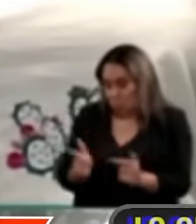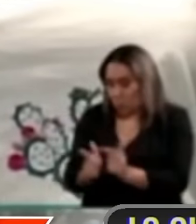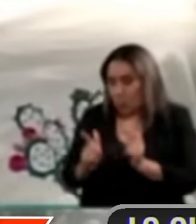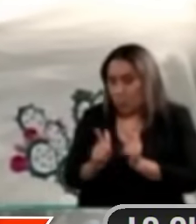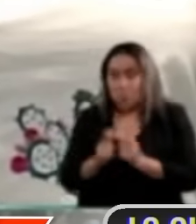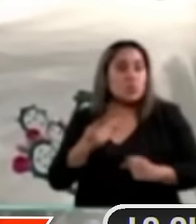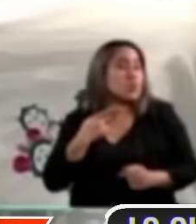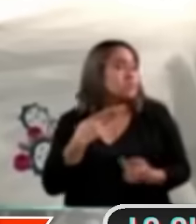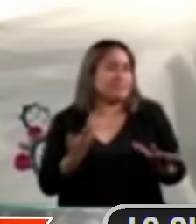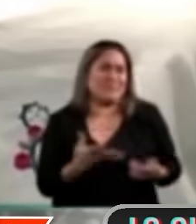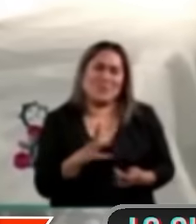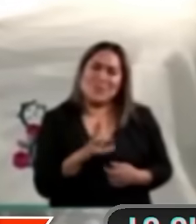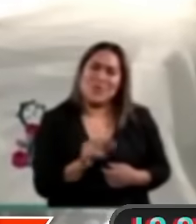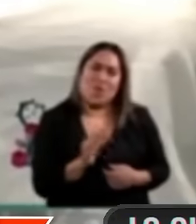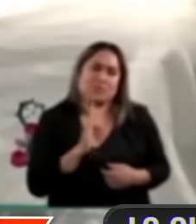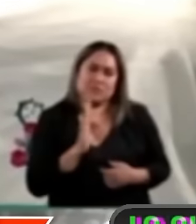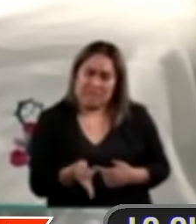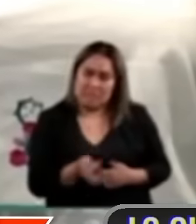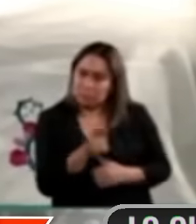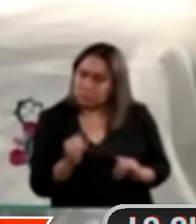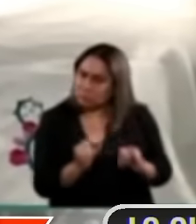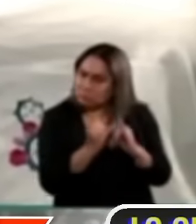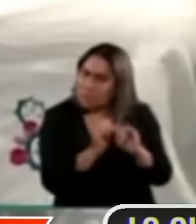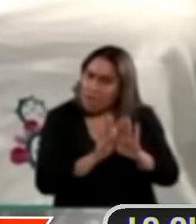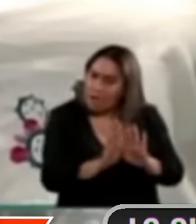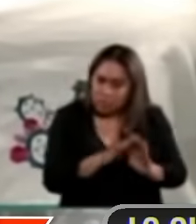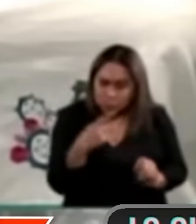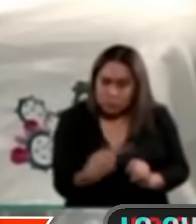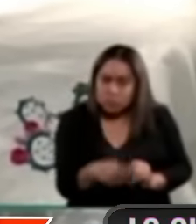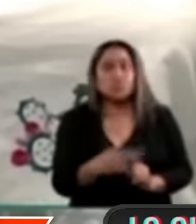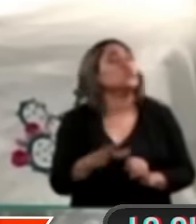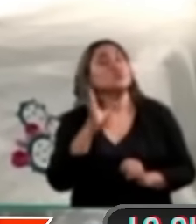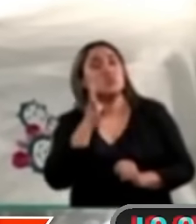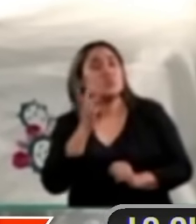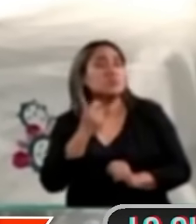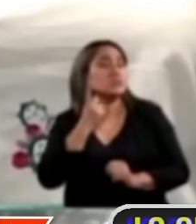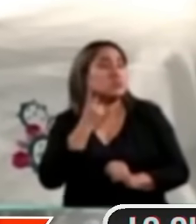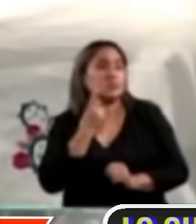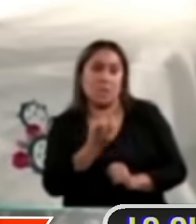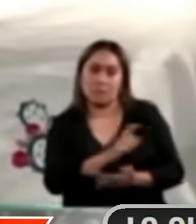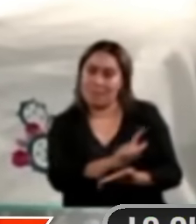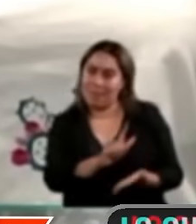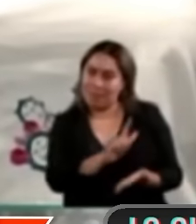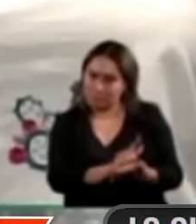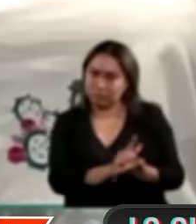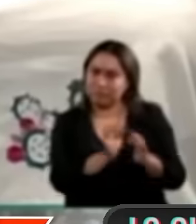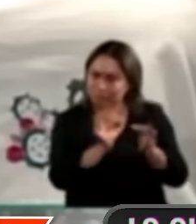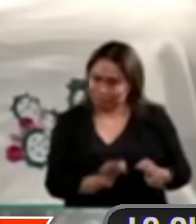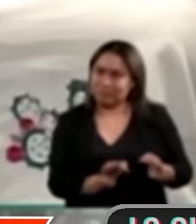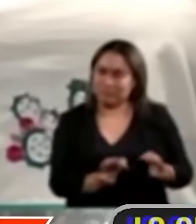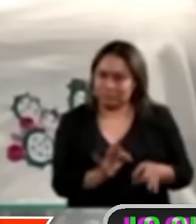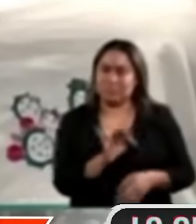no permitirá que se rompa la institucionalidad del Congreso de la Unión. Es legal lo que hicieron,